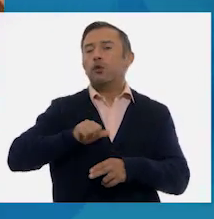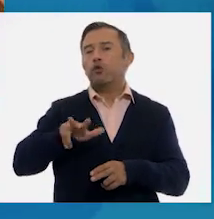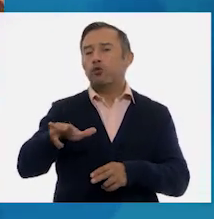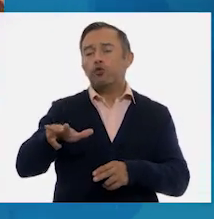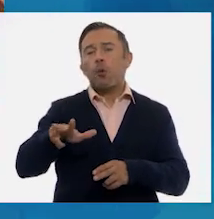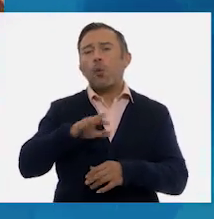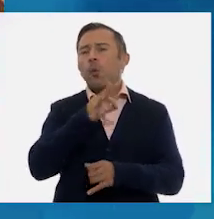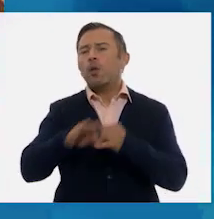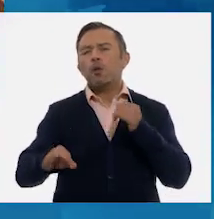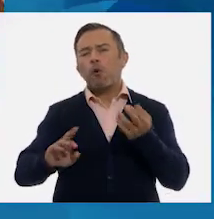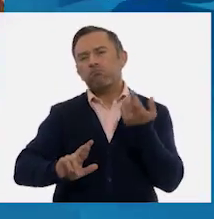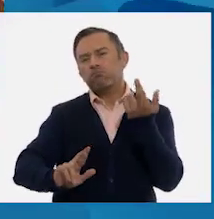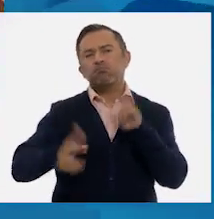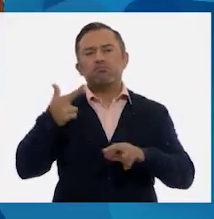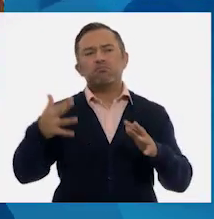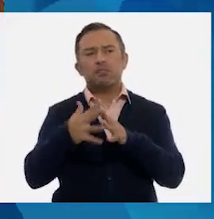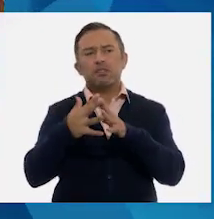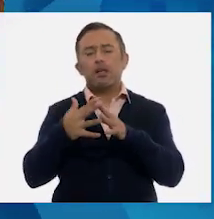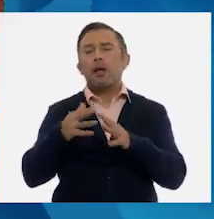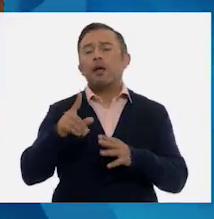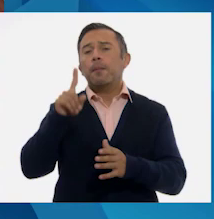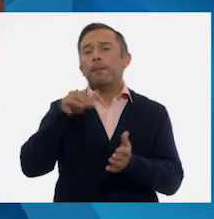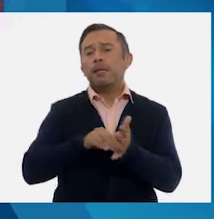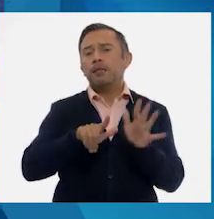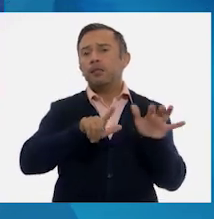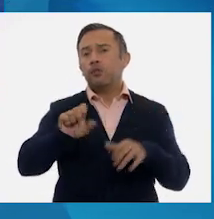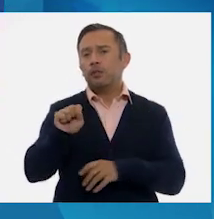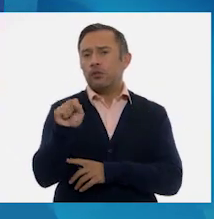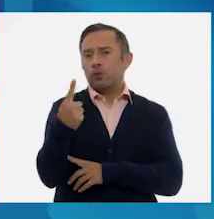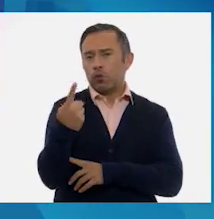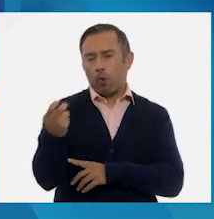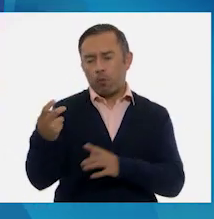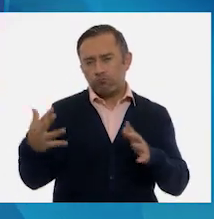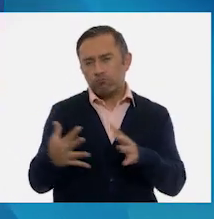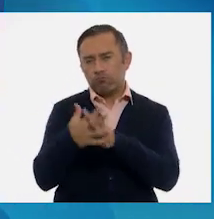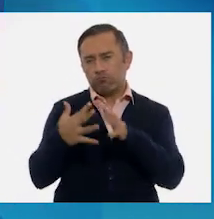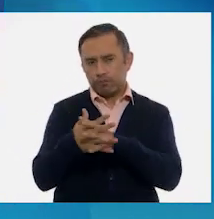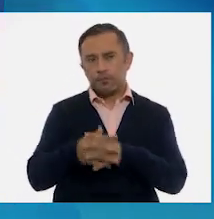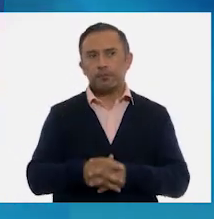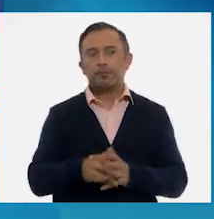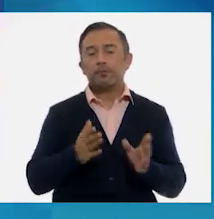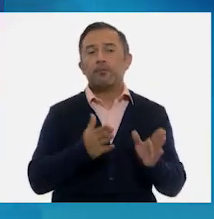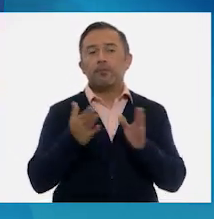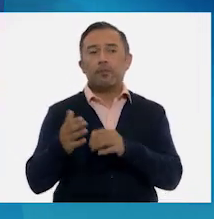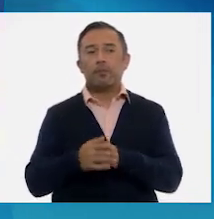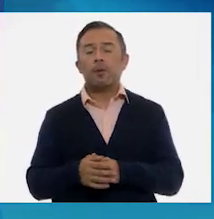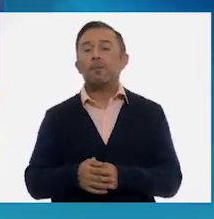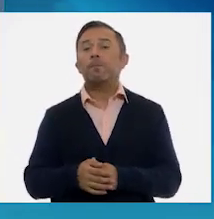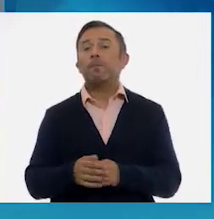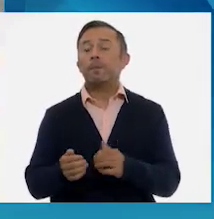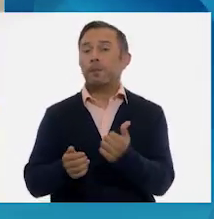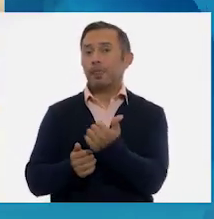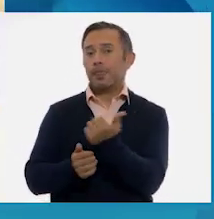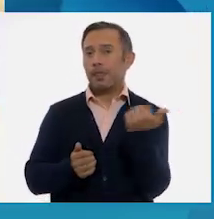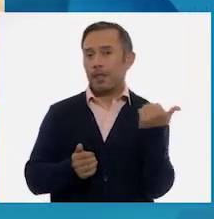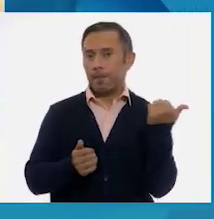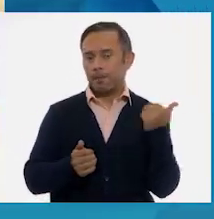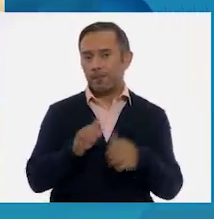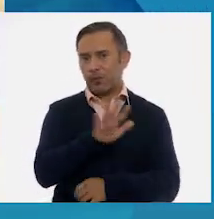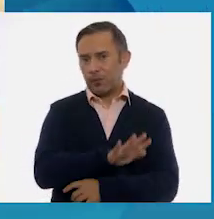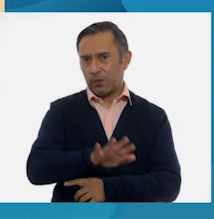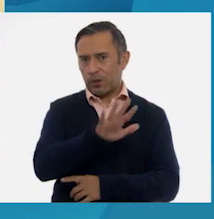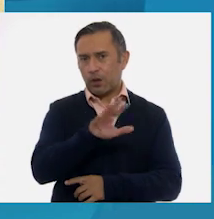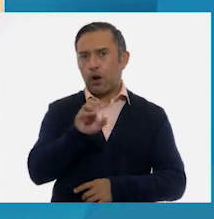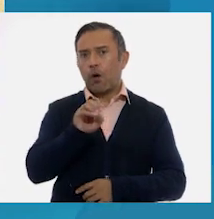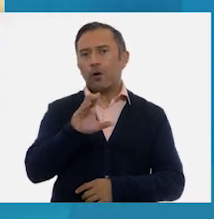encabezada por Jacinto Canec en 1761. Occidente. El imperio purépecha, en el actual estado